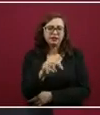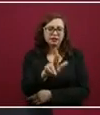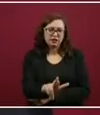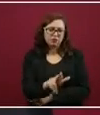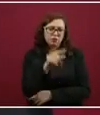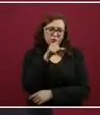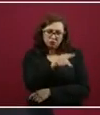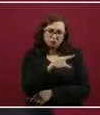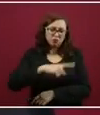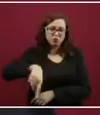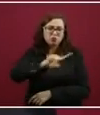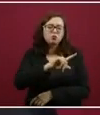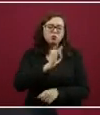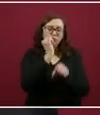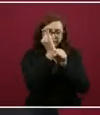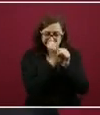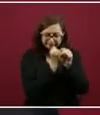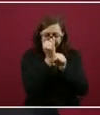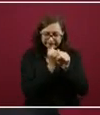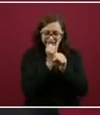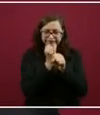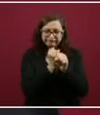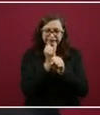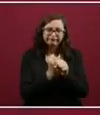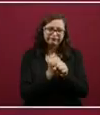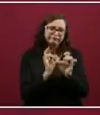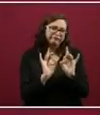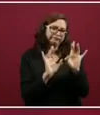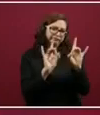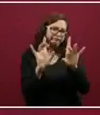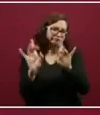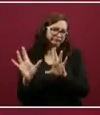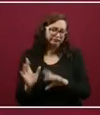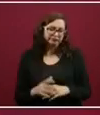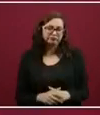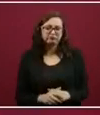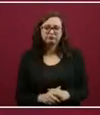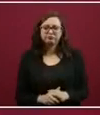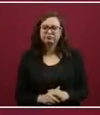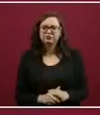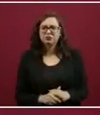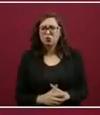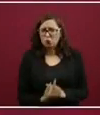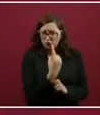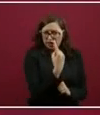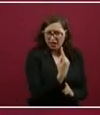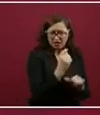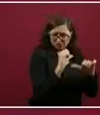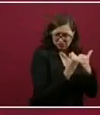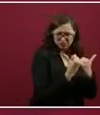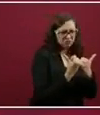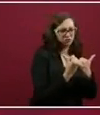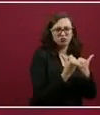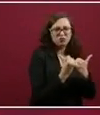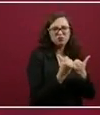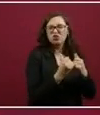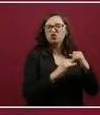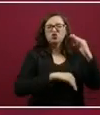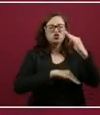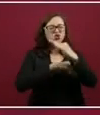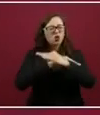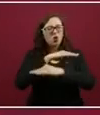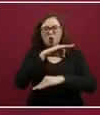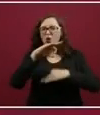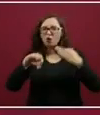las investigaciones correspondientes en todos los casos. Todo lo que